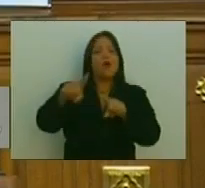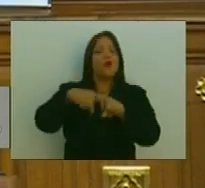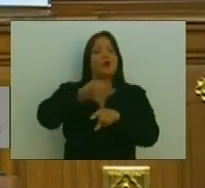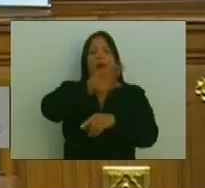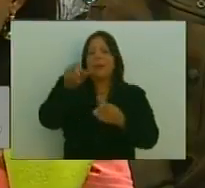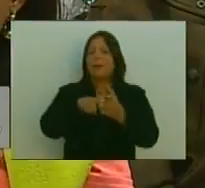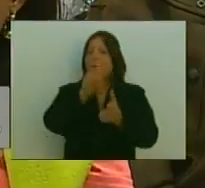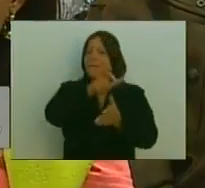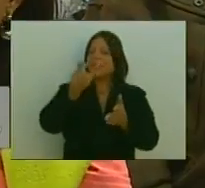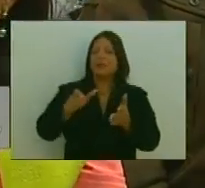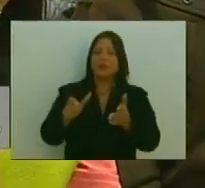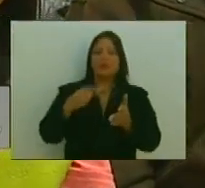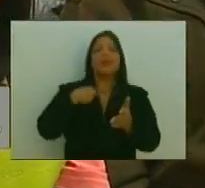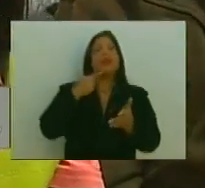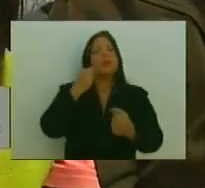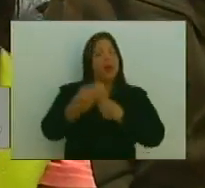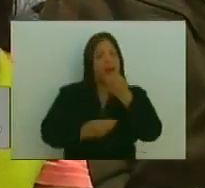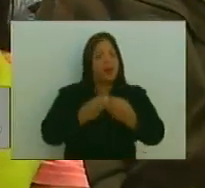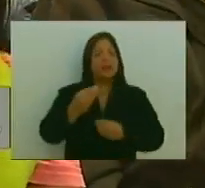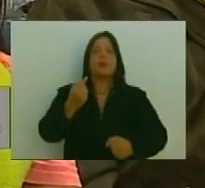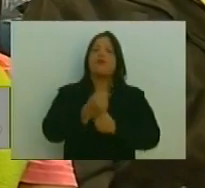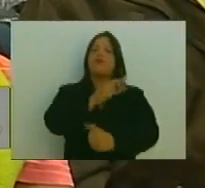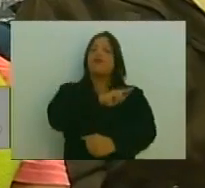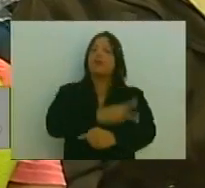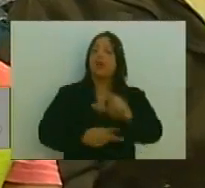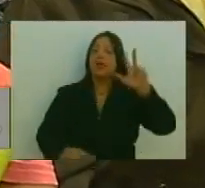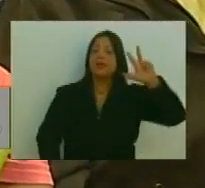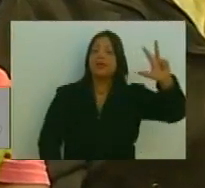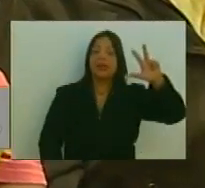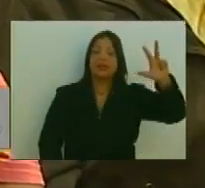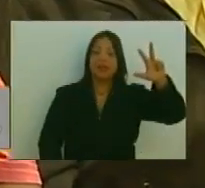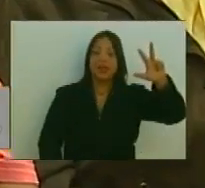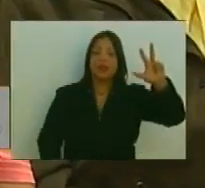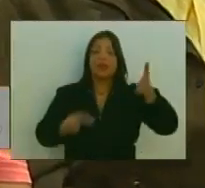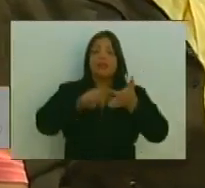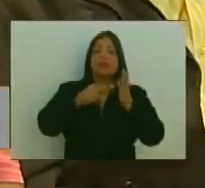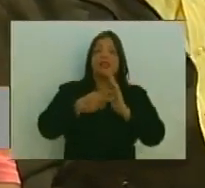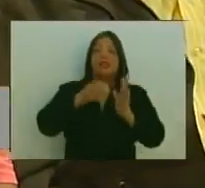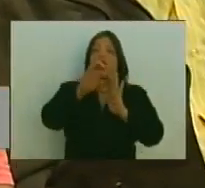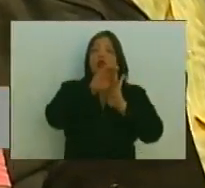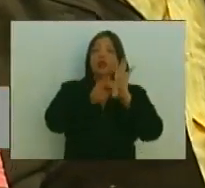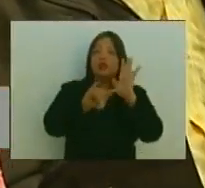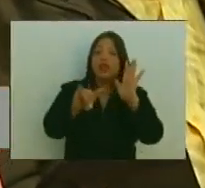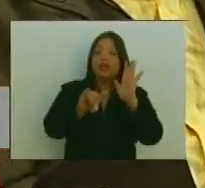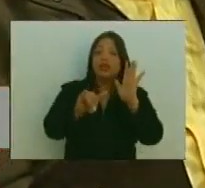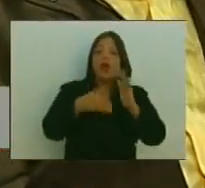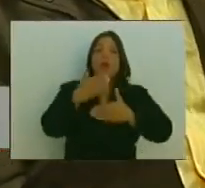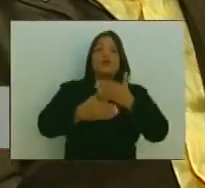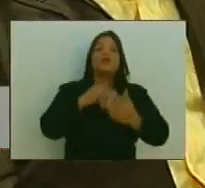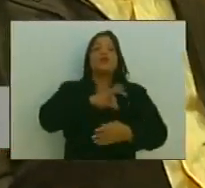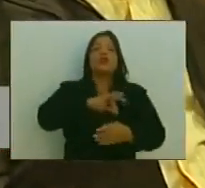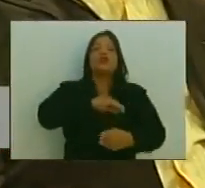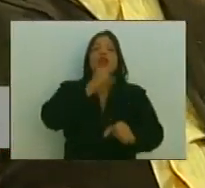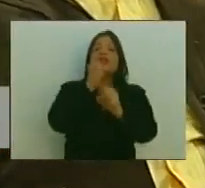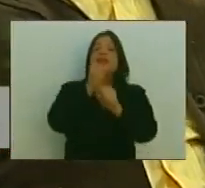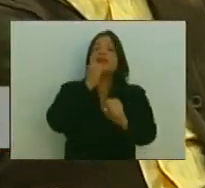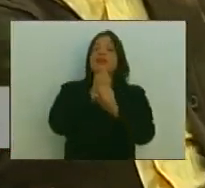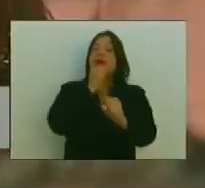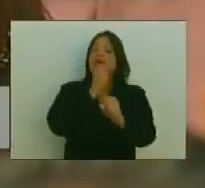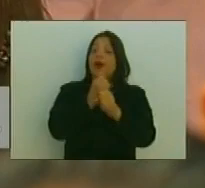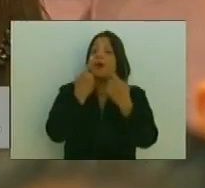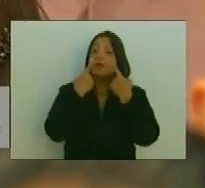República Bolivariana de Venezuela. Eso tenemos que seguirlo fortaleciendo. El tercer eje tiene que ver, es el eje constituyente para el proceso social del trabajo